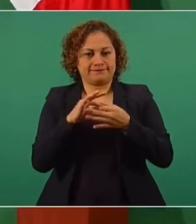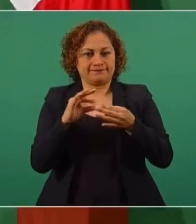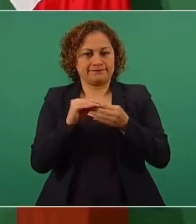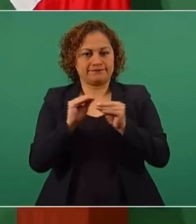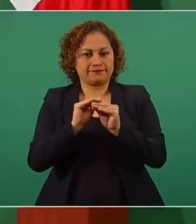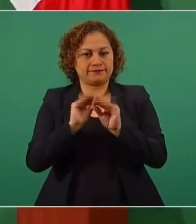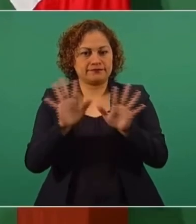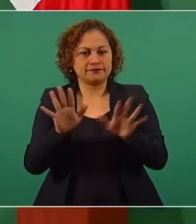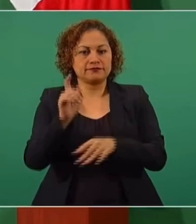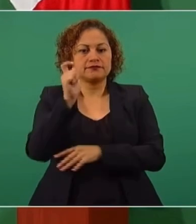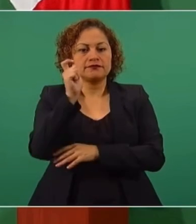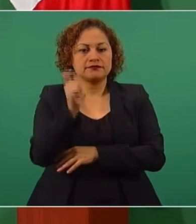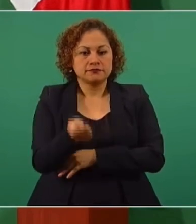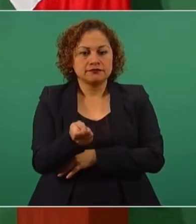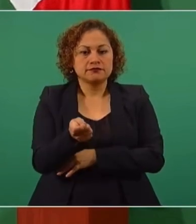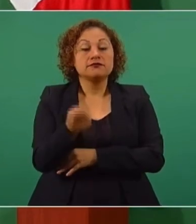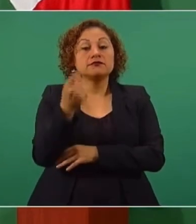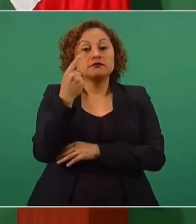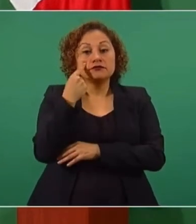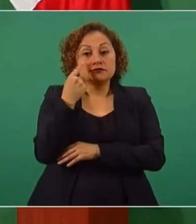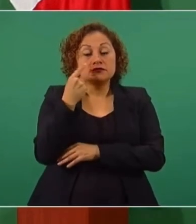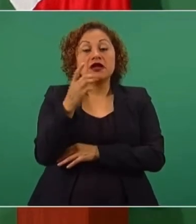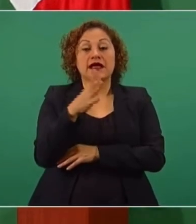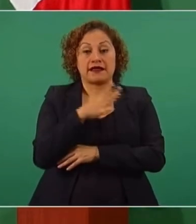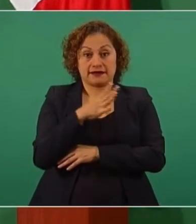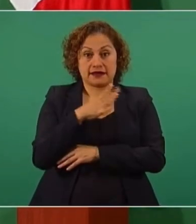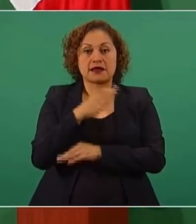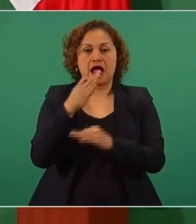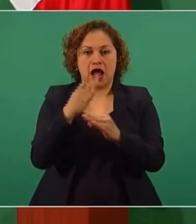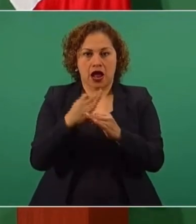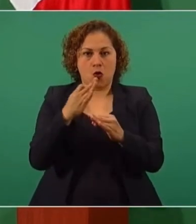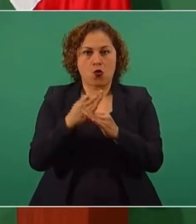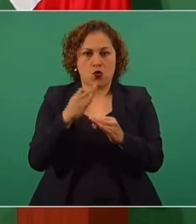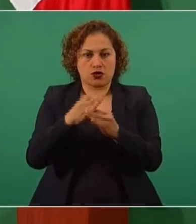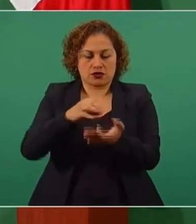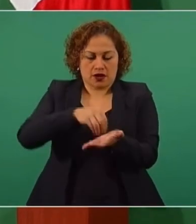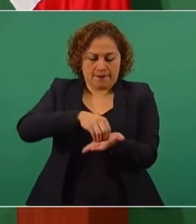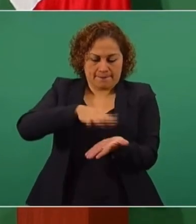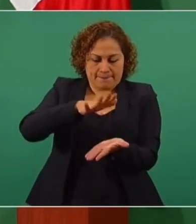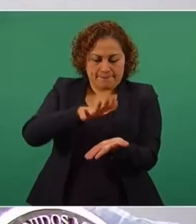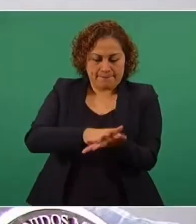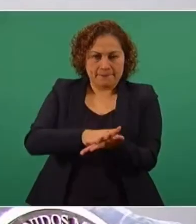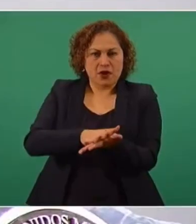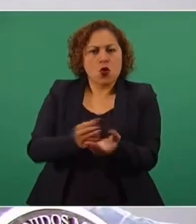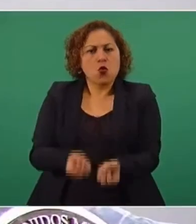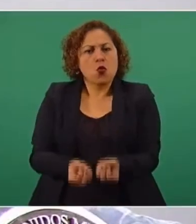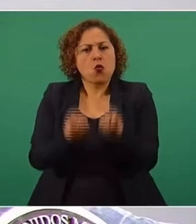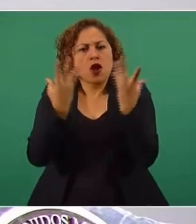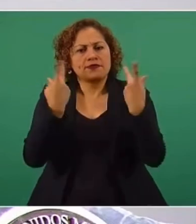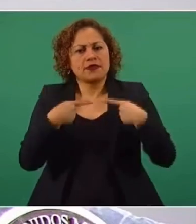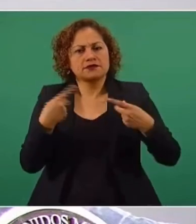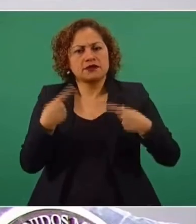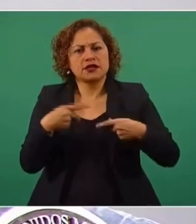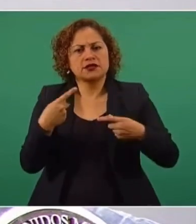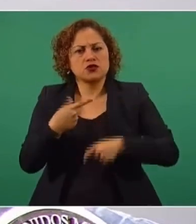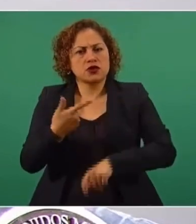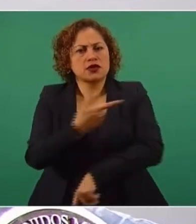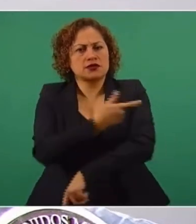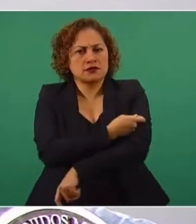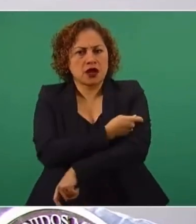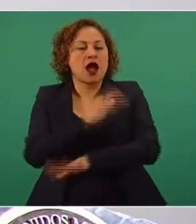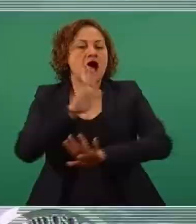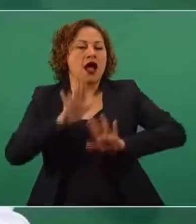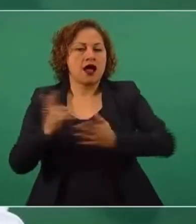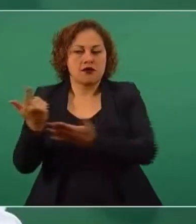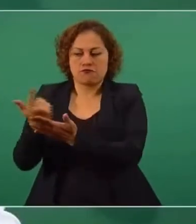Tenemos las metas de vacunación que las registramos de acuerdo al censo. El censo es una estimación de cuánta población hay